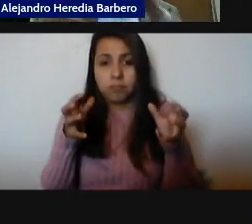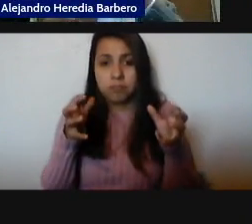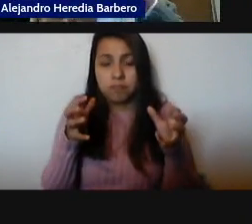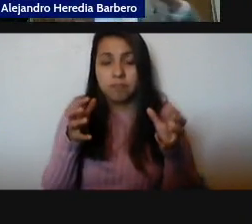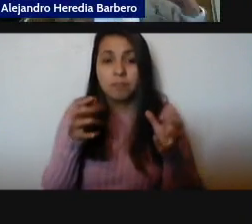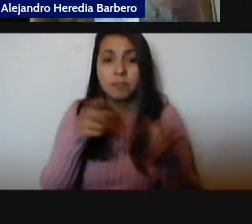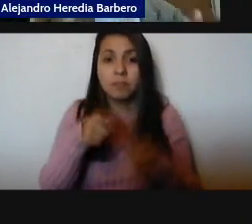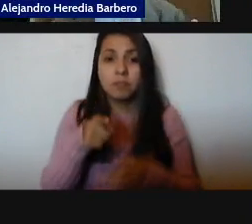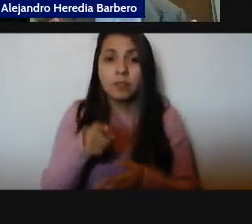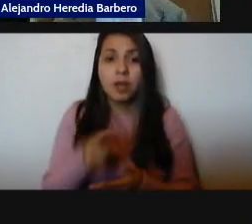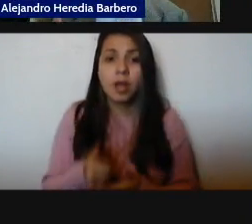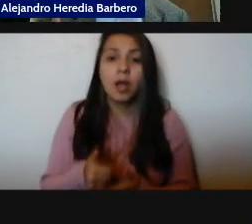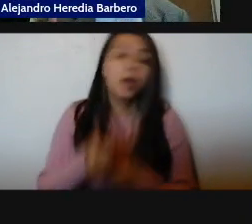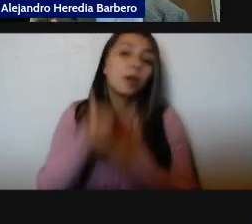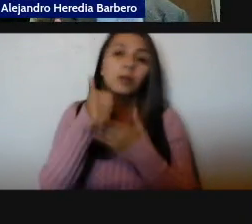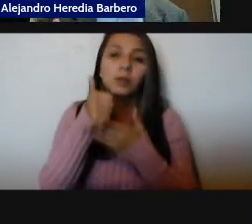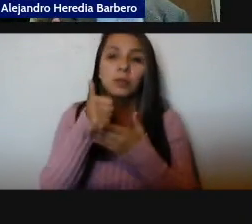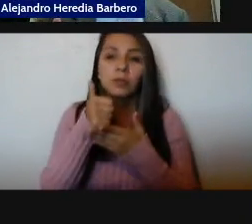también